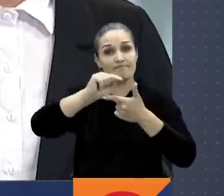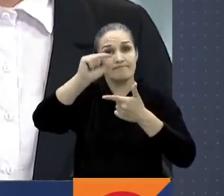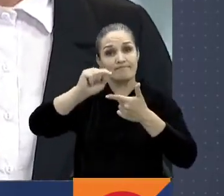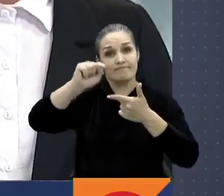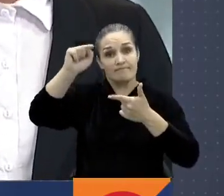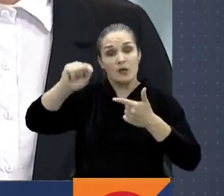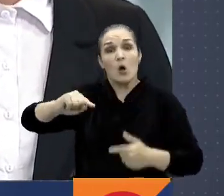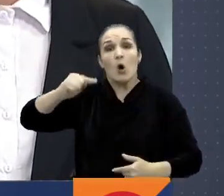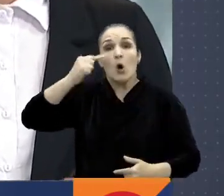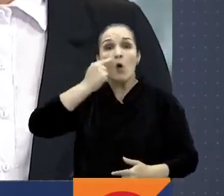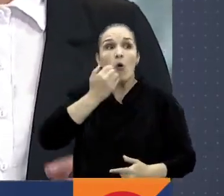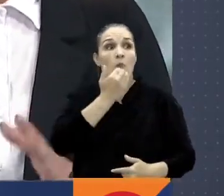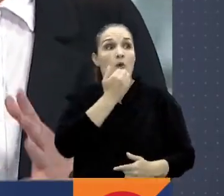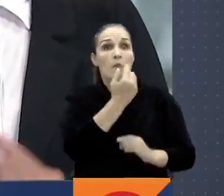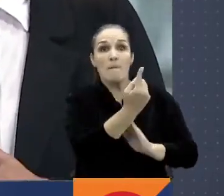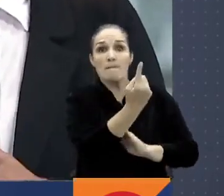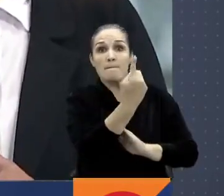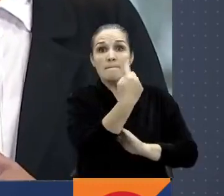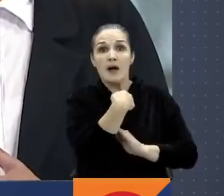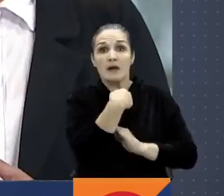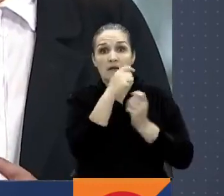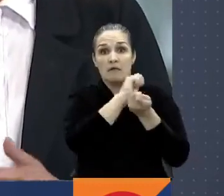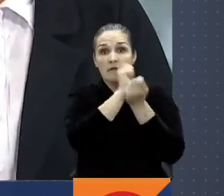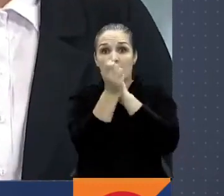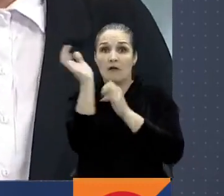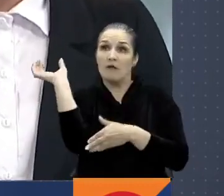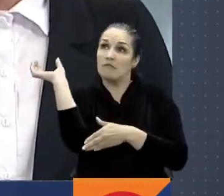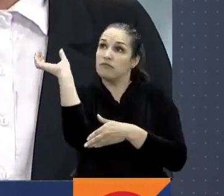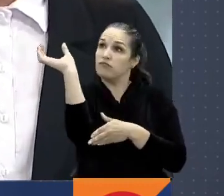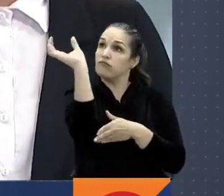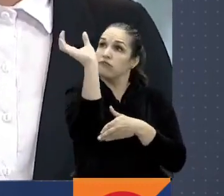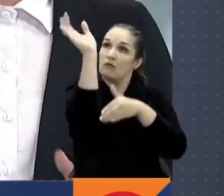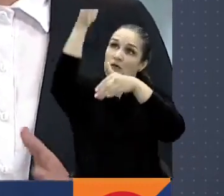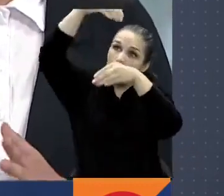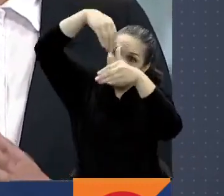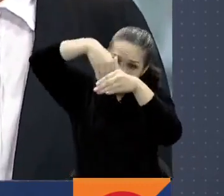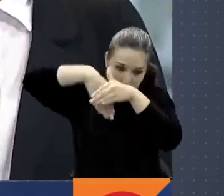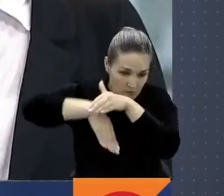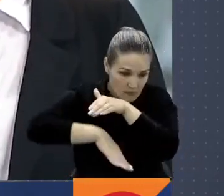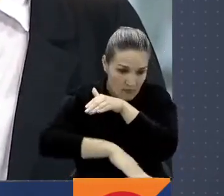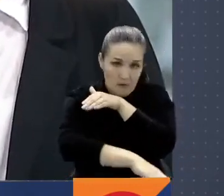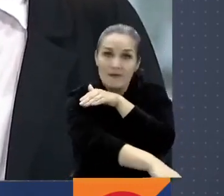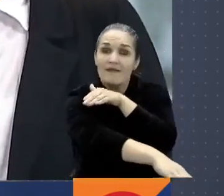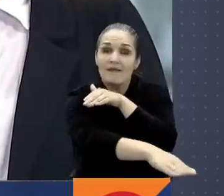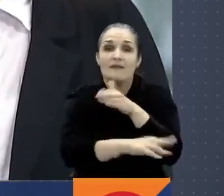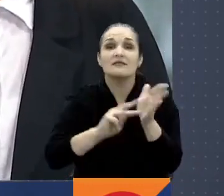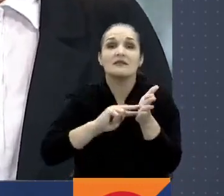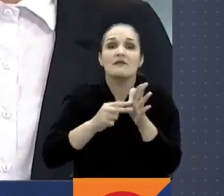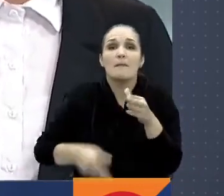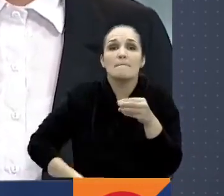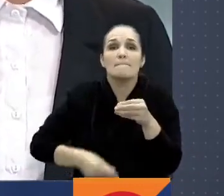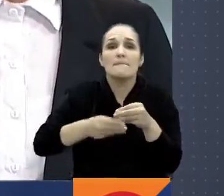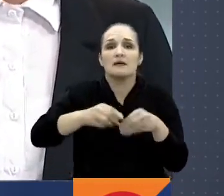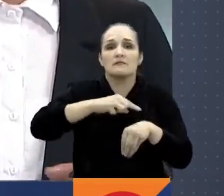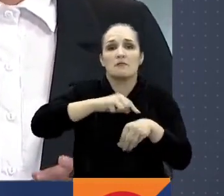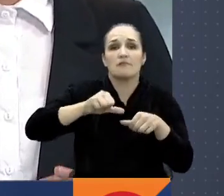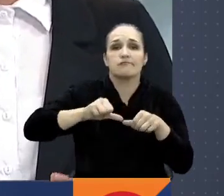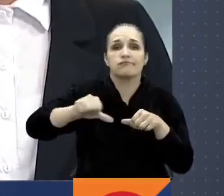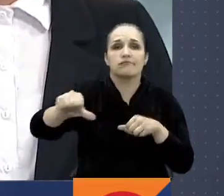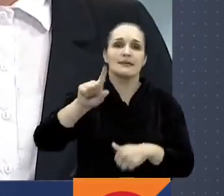cambiar la obra si se adelanta subterránea podría durar seis años de retraso y también